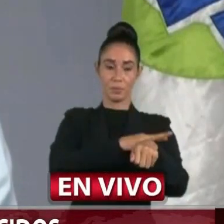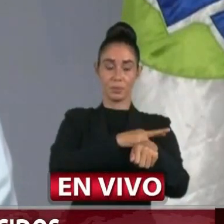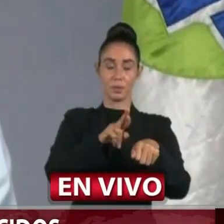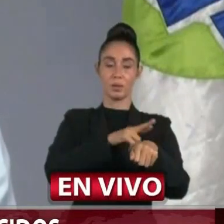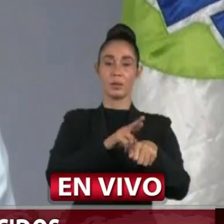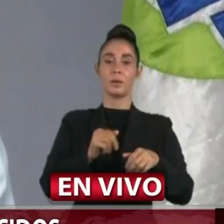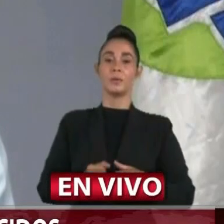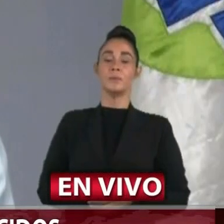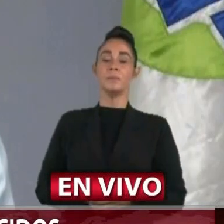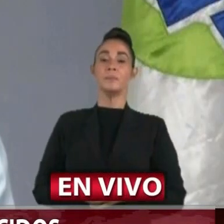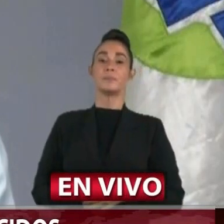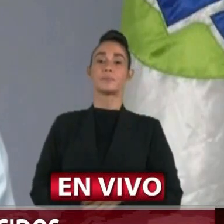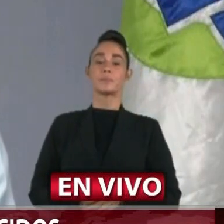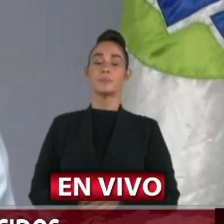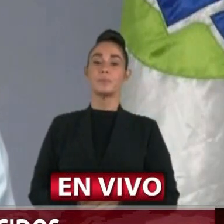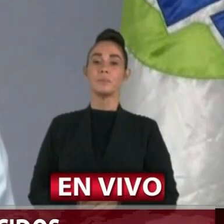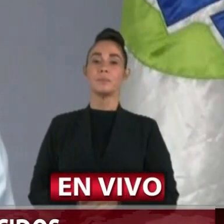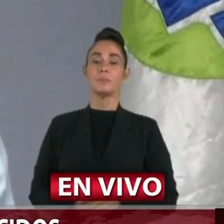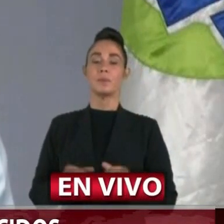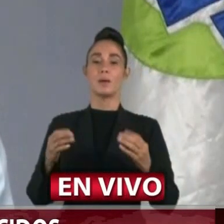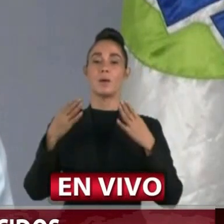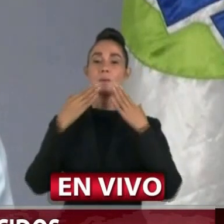boletín anterior.